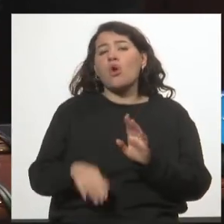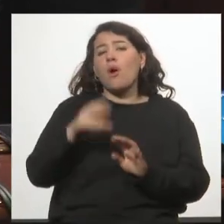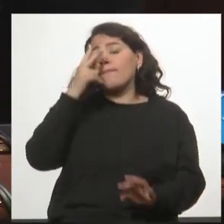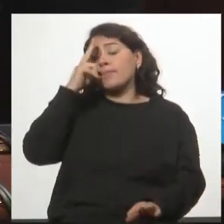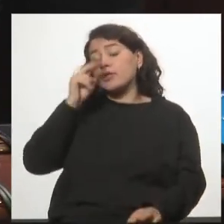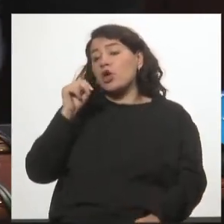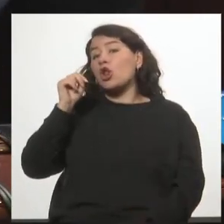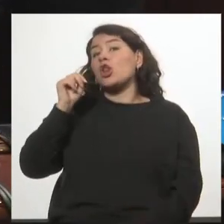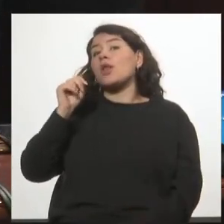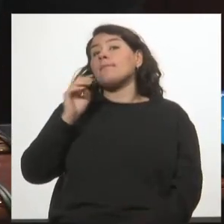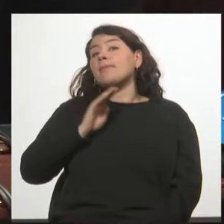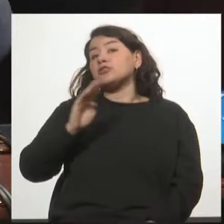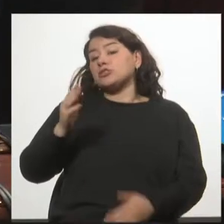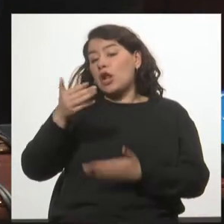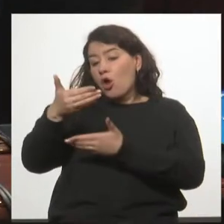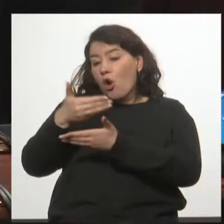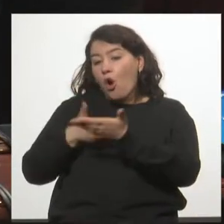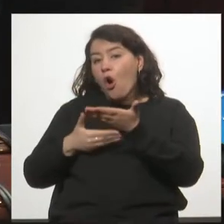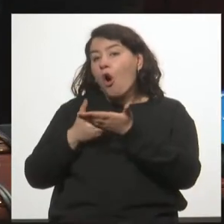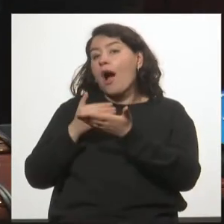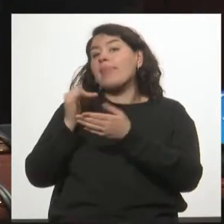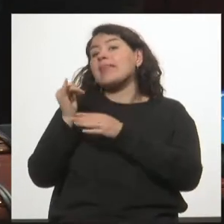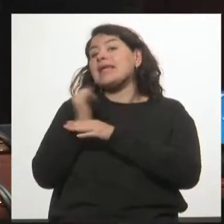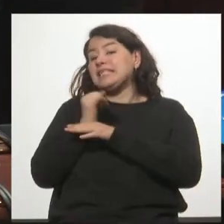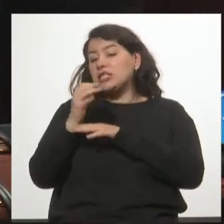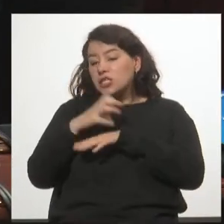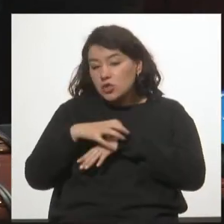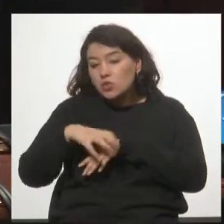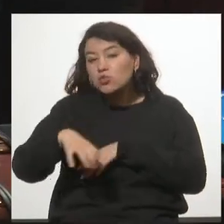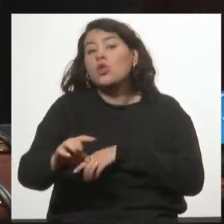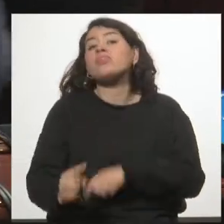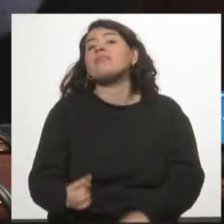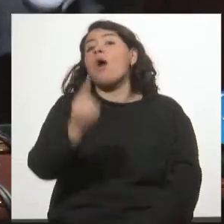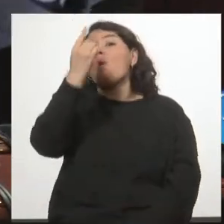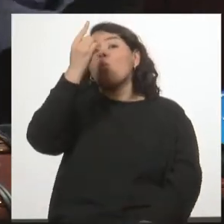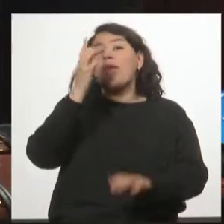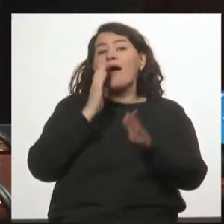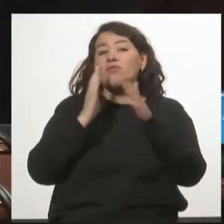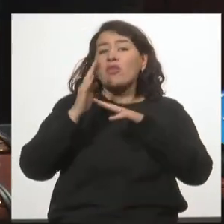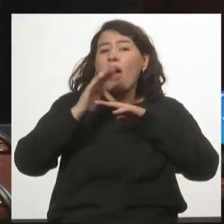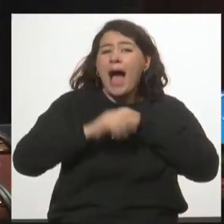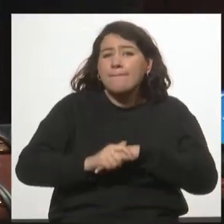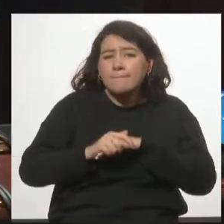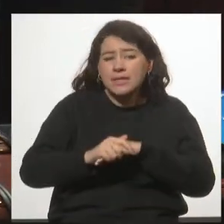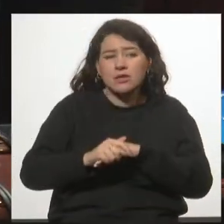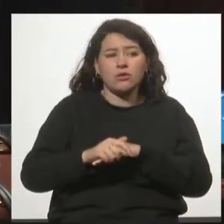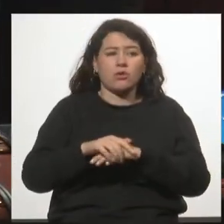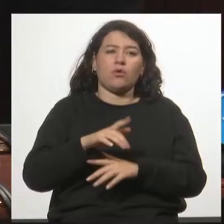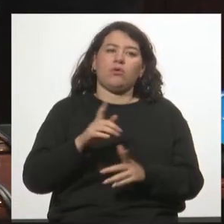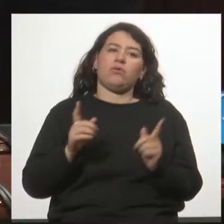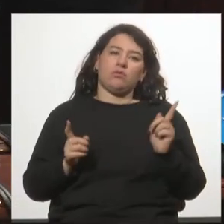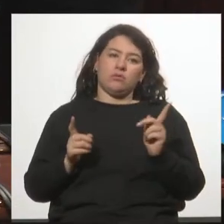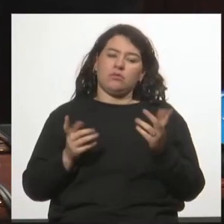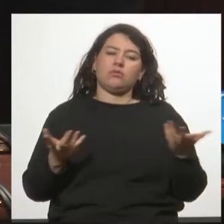hecha en hoja membretada del instituto de un abogado amigo del poder